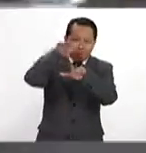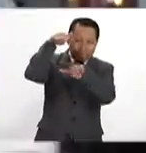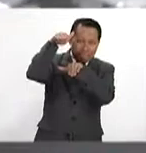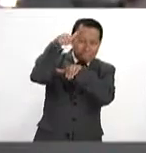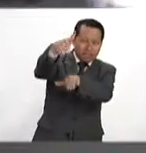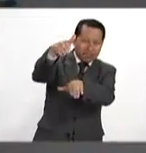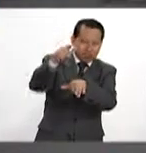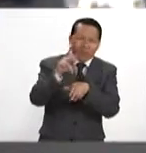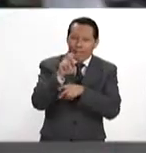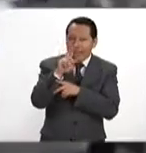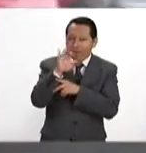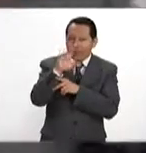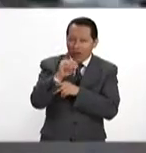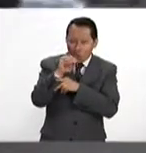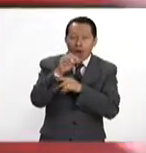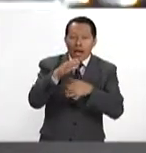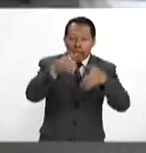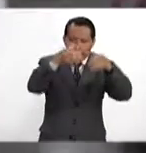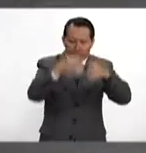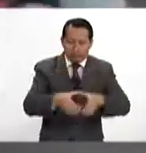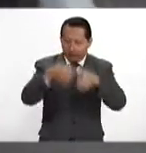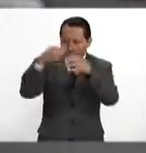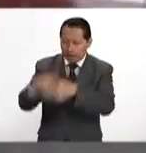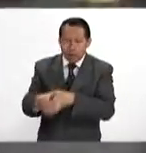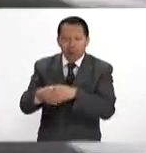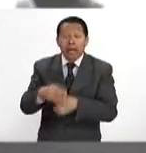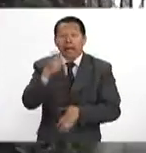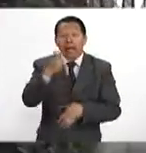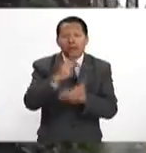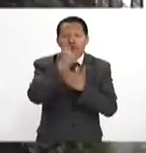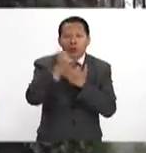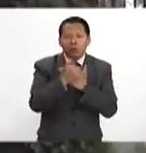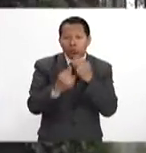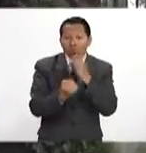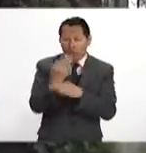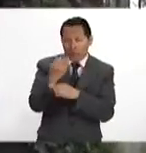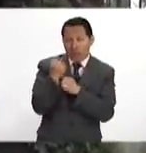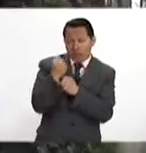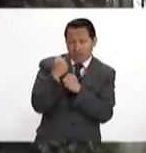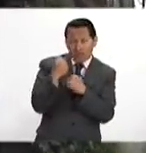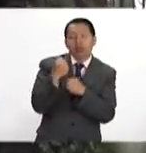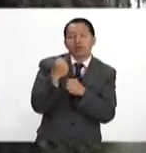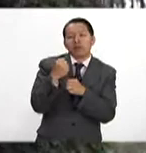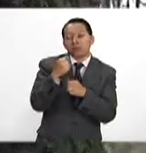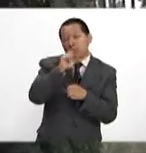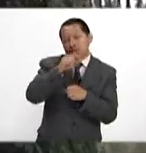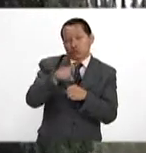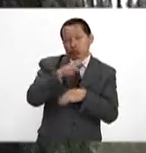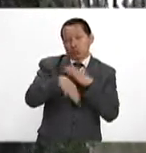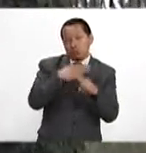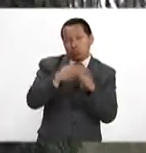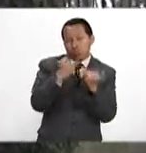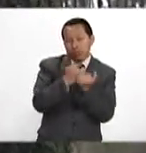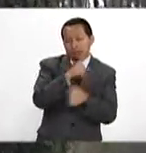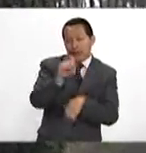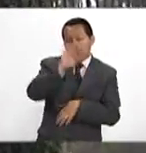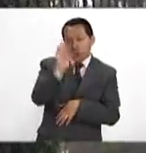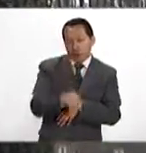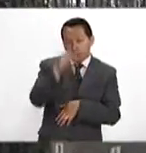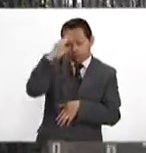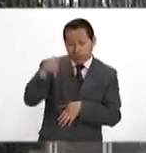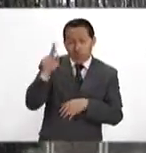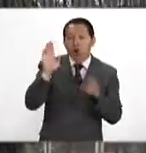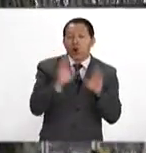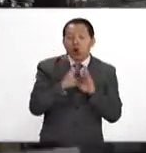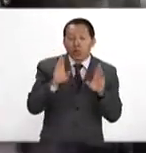Vía Verde, el proyecto de naturación urbana más grande del mundo y 100% mexicano, el cual consiste en